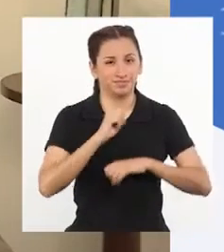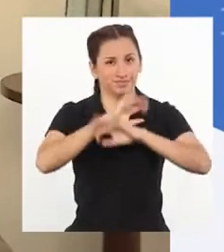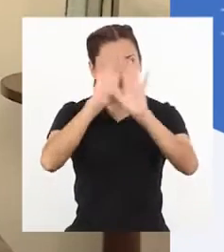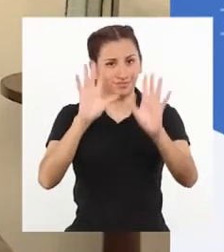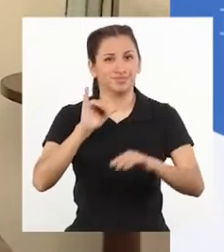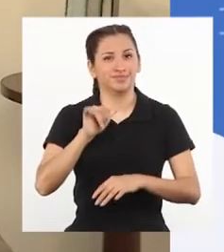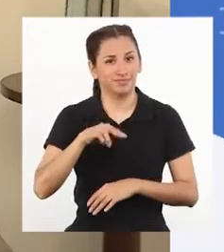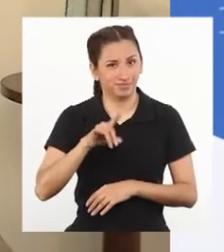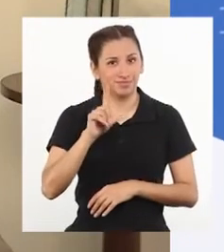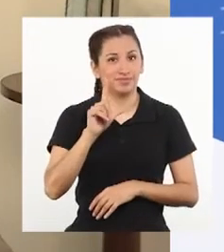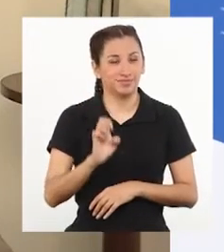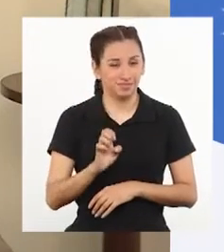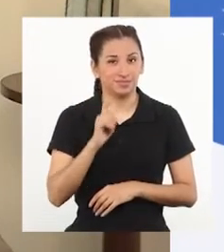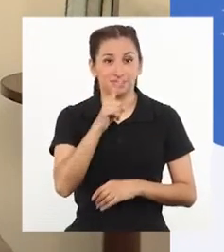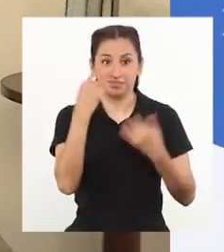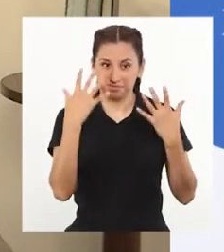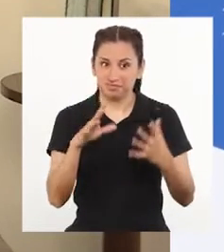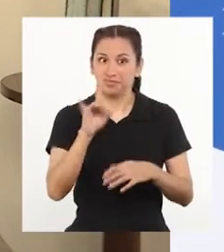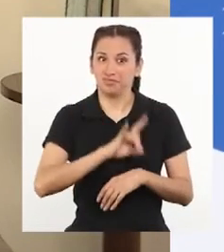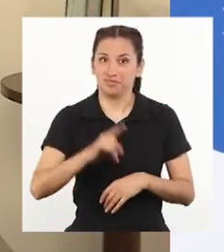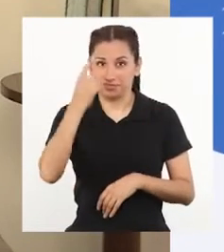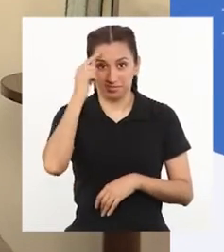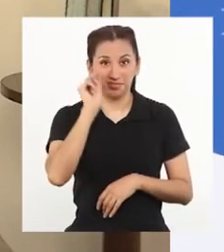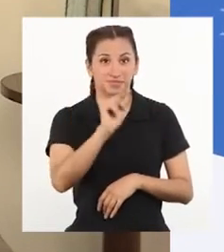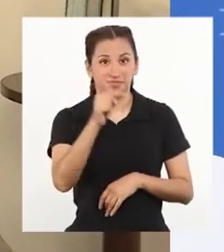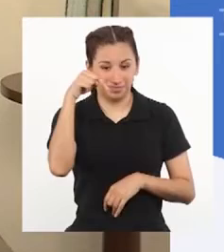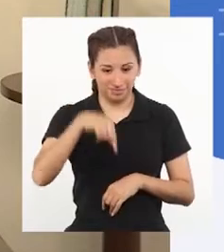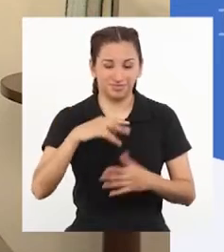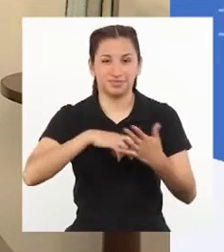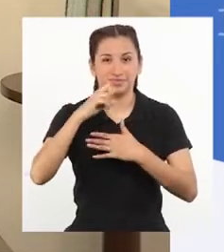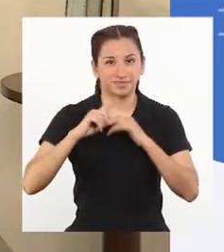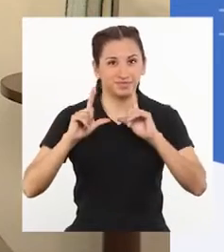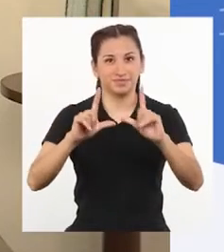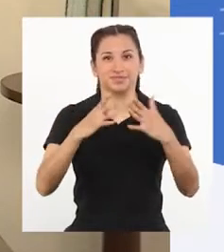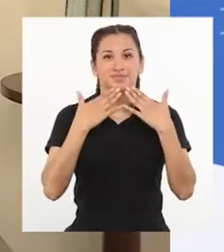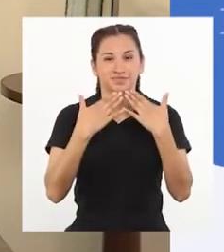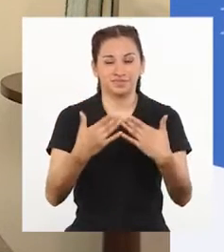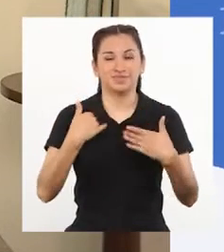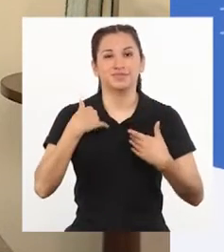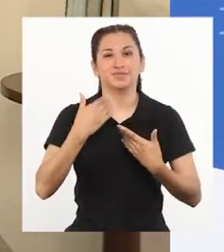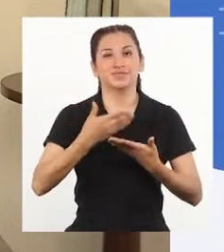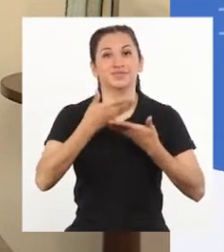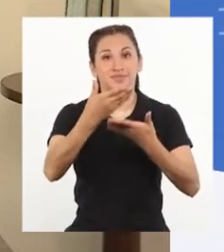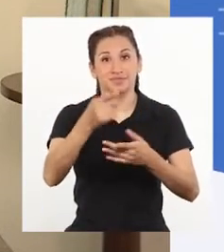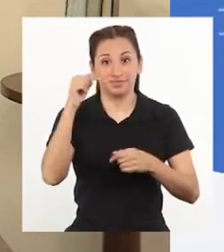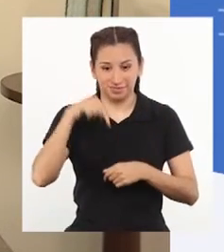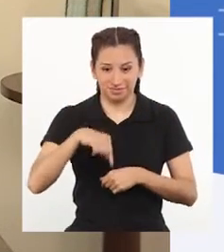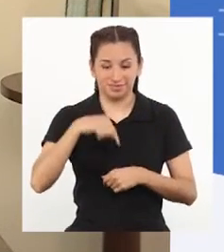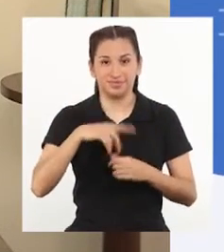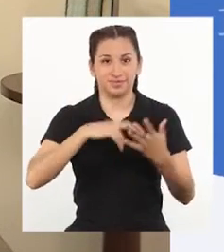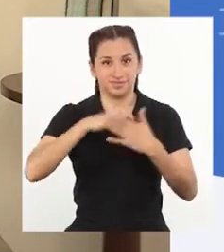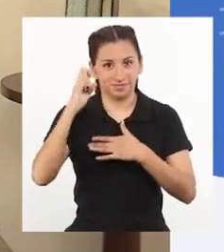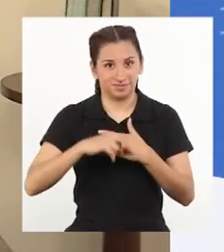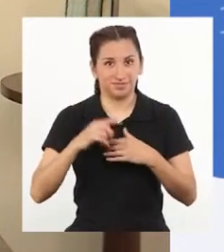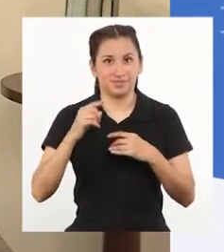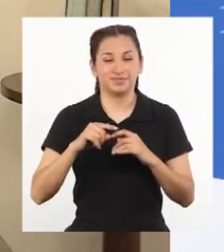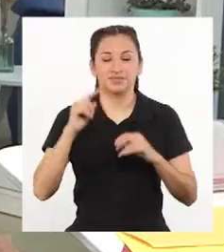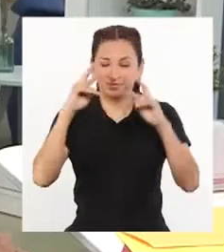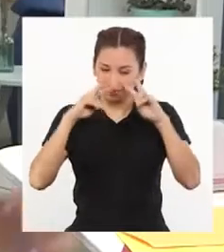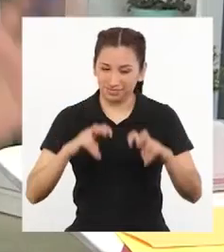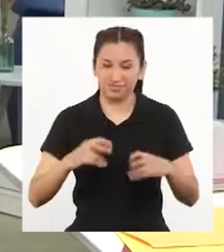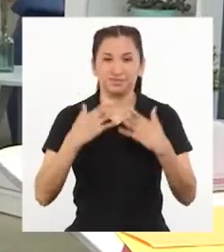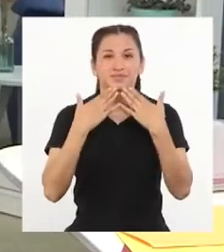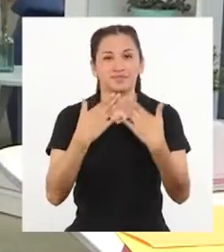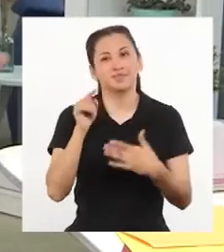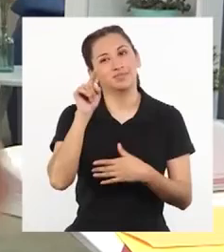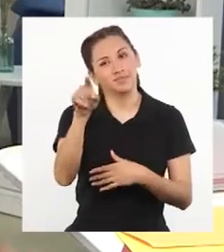Por supuesto, Yamile. Qué bueno que haya sido útil para ti este programa. Gracias por iniciar esta investigación.